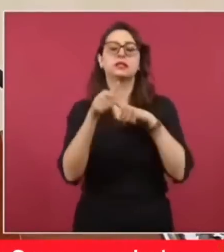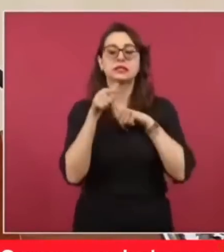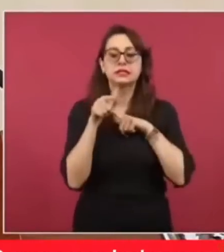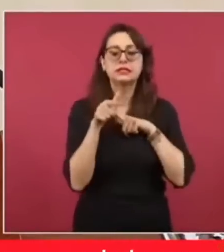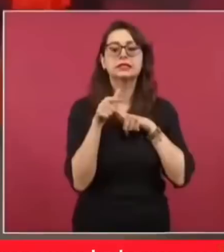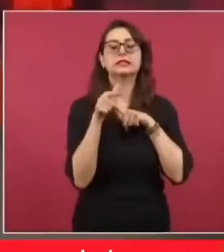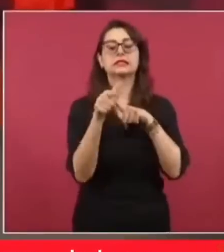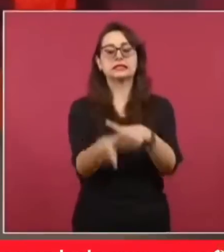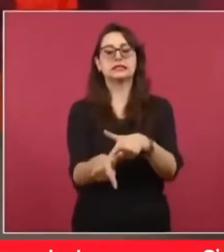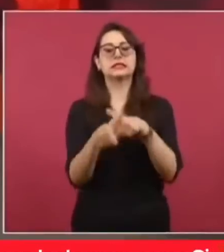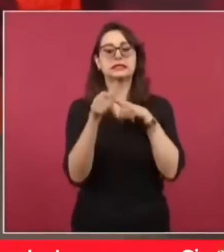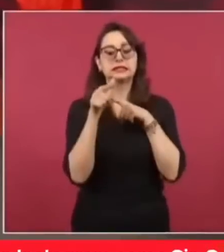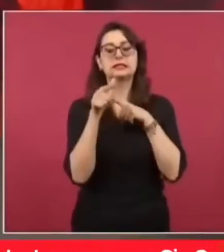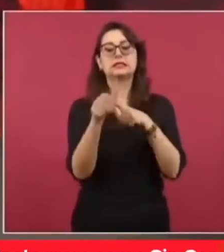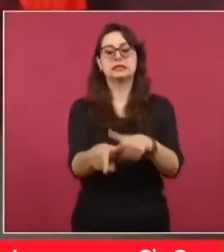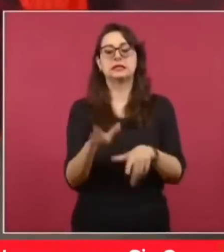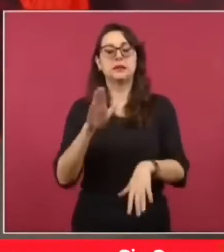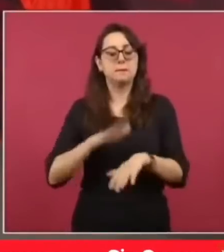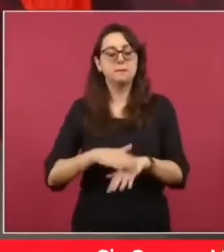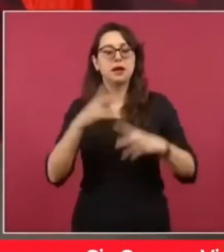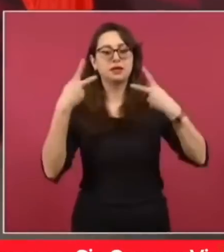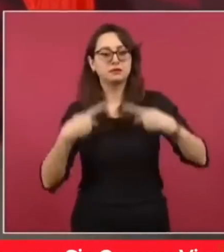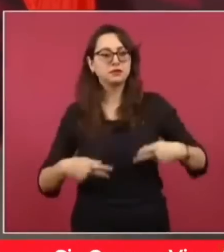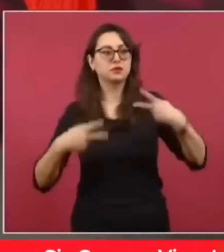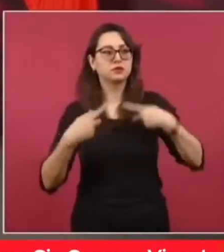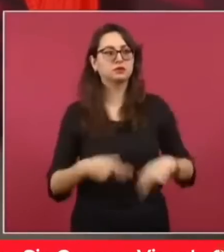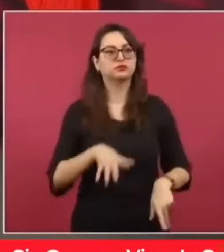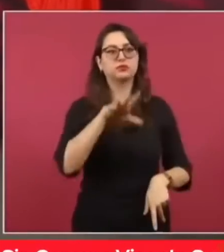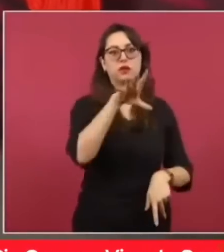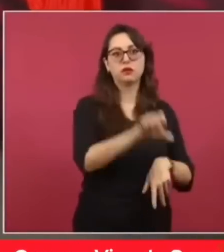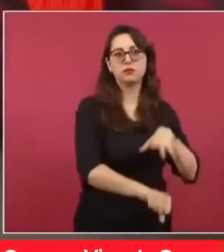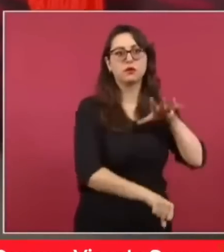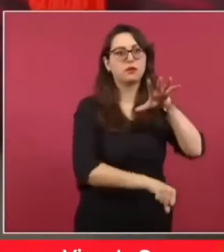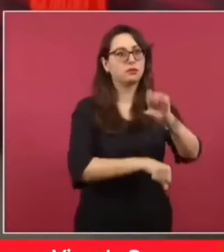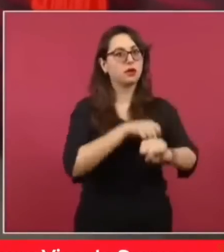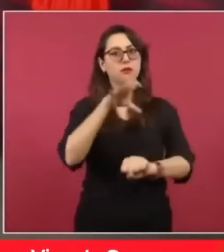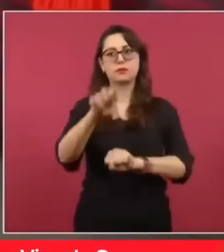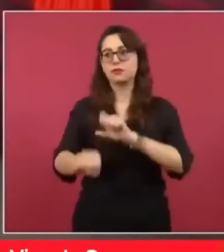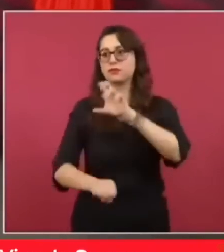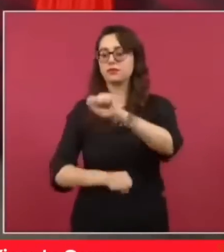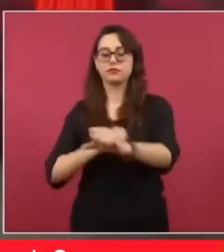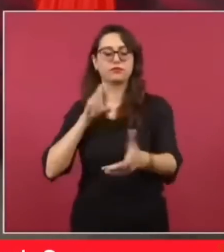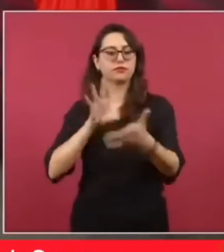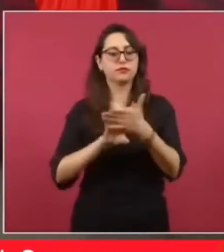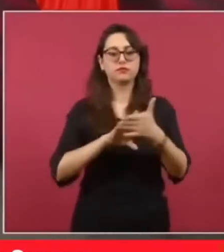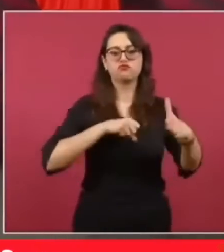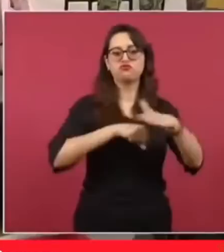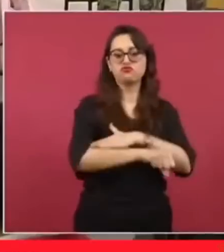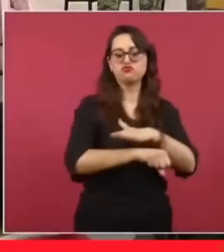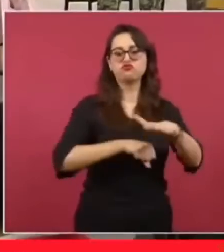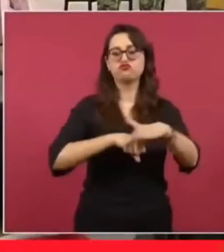cada vez detenemos más gentes y no hemos dejado